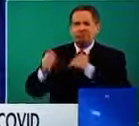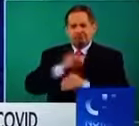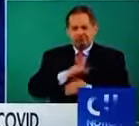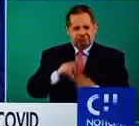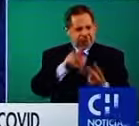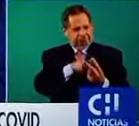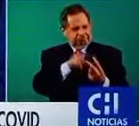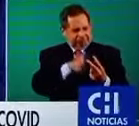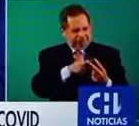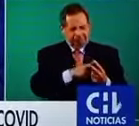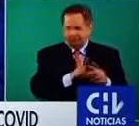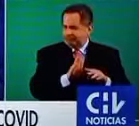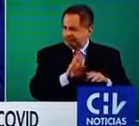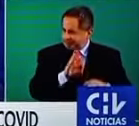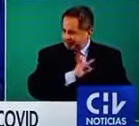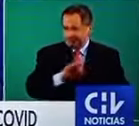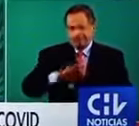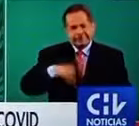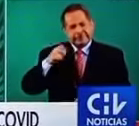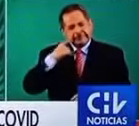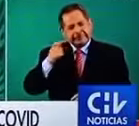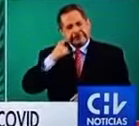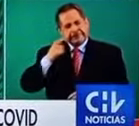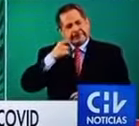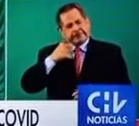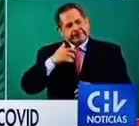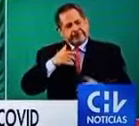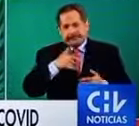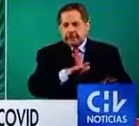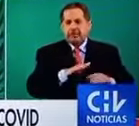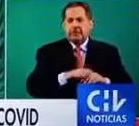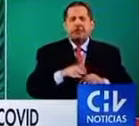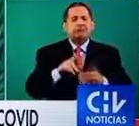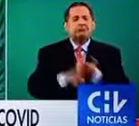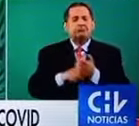pero hay una polémica en torno a la actitud del gobierno, porque